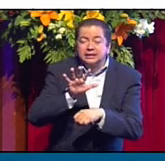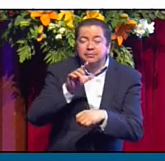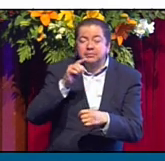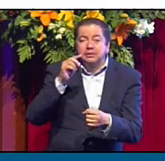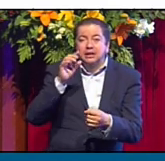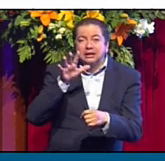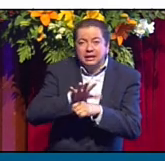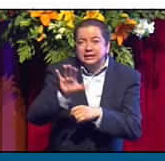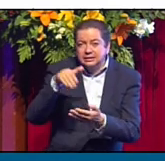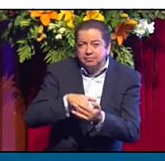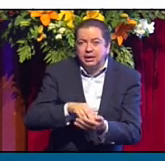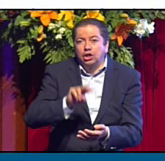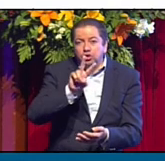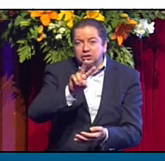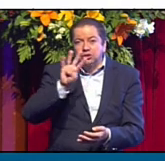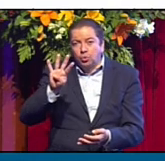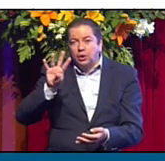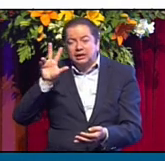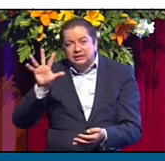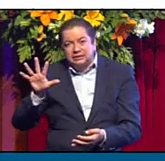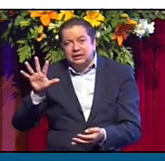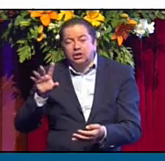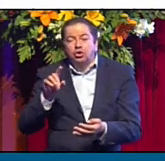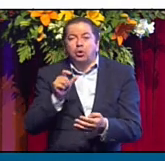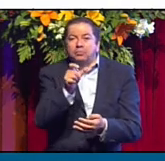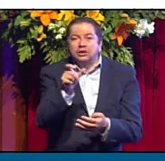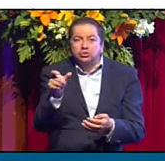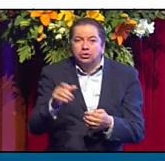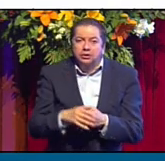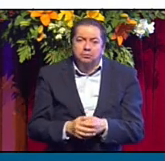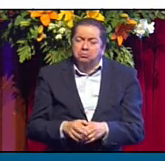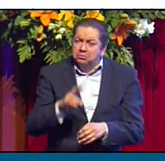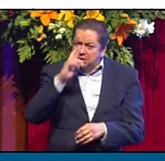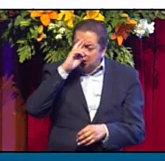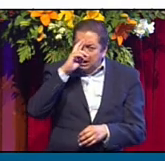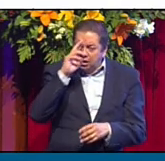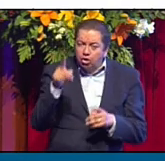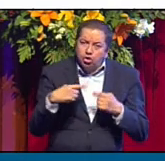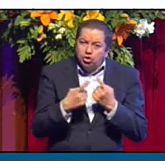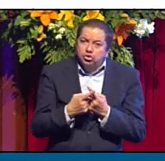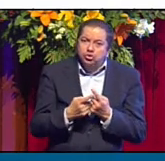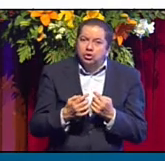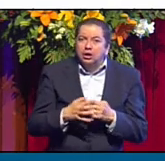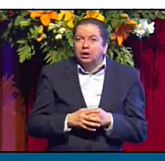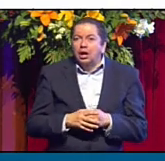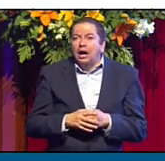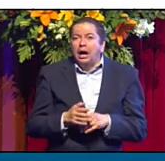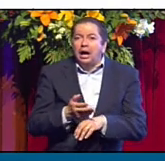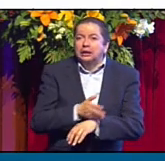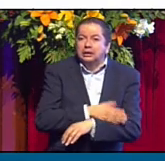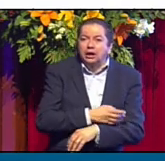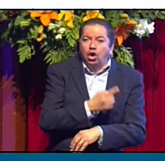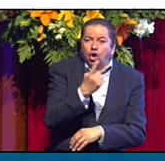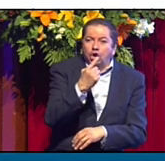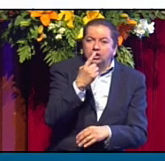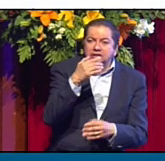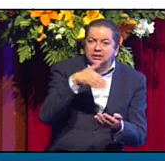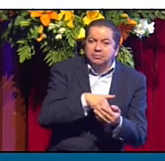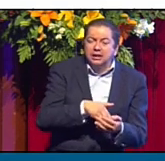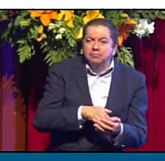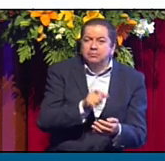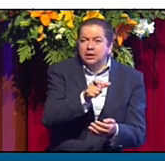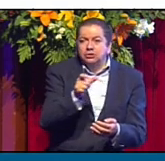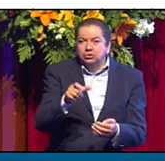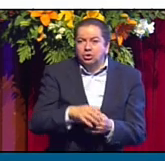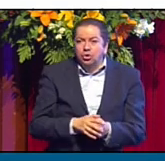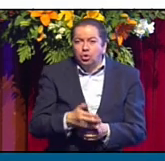15.245 personas. Es raro, ¿eh? Porque en un momento llegamos a tener 11.000 personas y nosotros reclamamos a FONASA,